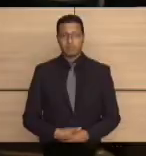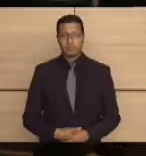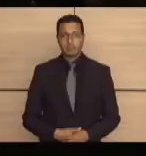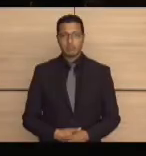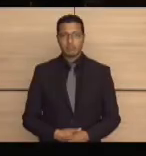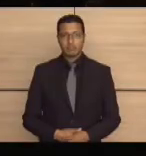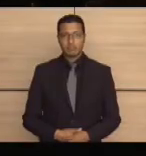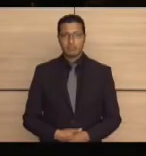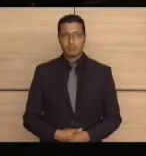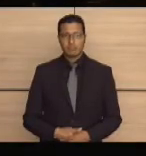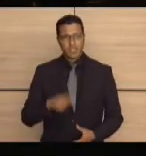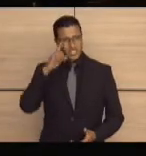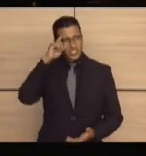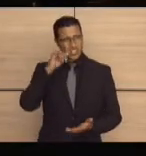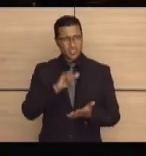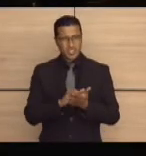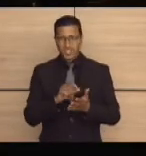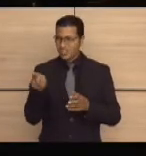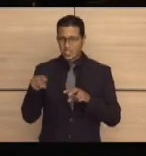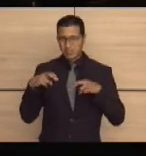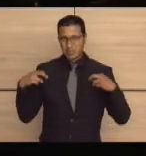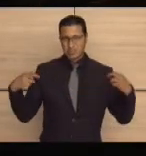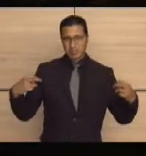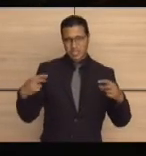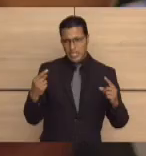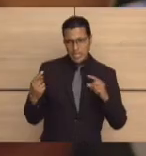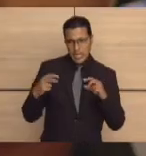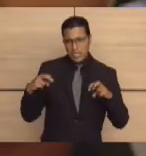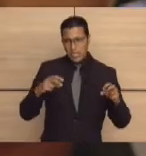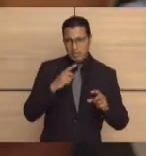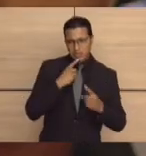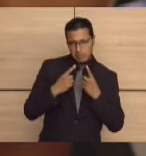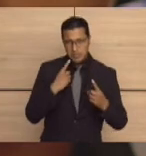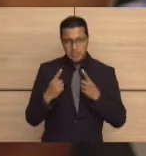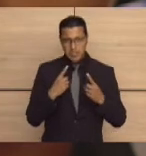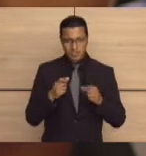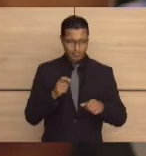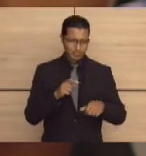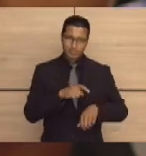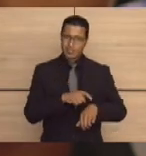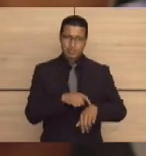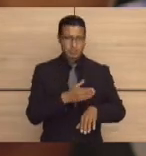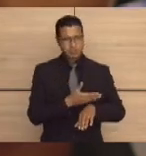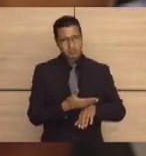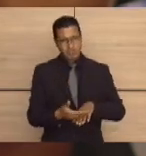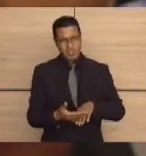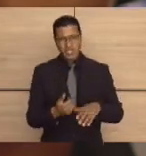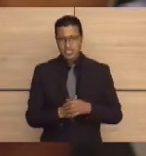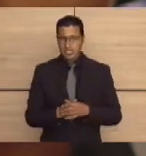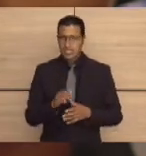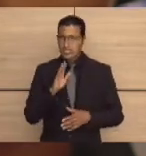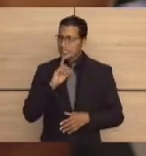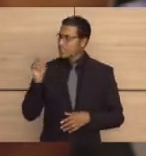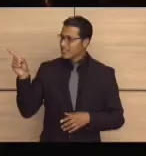No creo que tengamos tiempo para un diálogo porque creo que me he alargado mucho, pero lo dirán los orientadores de este